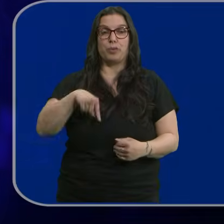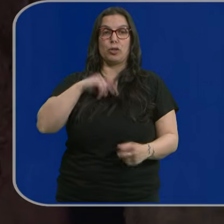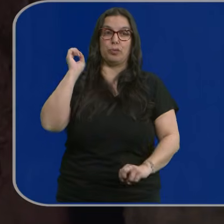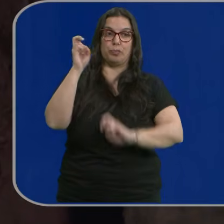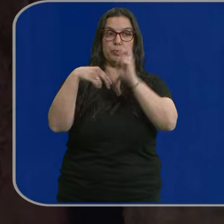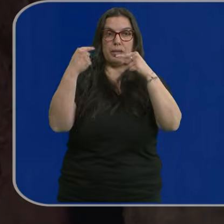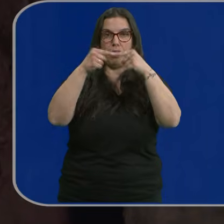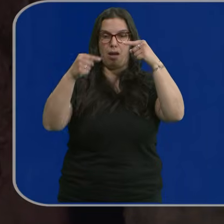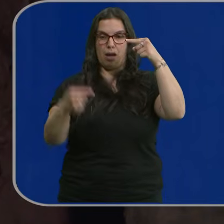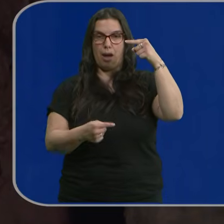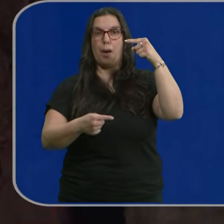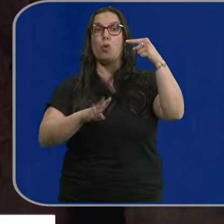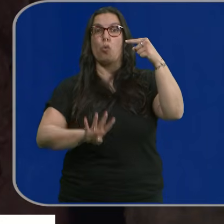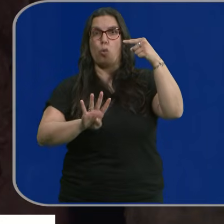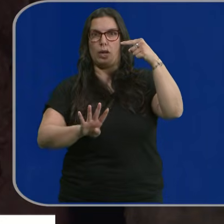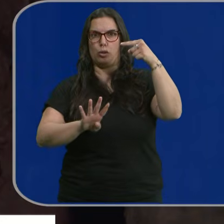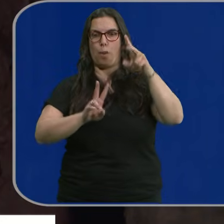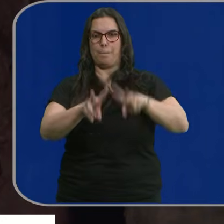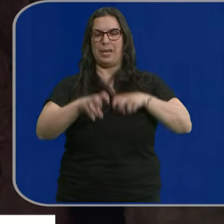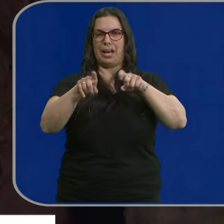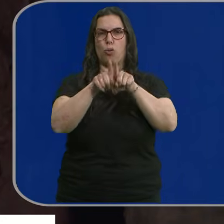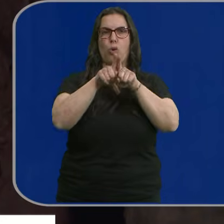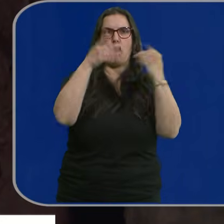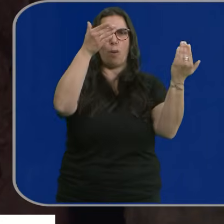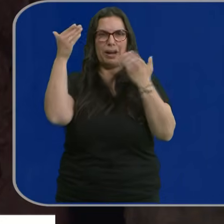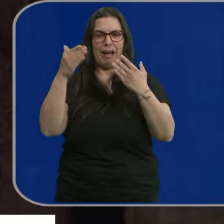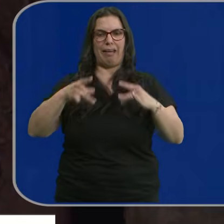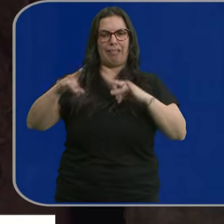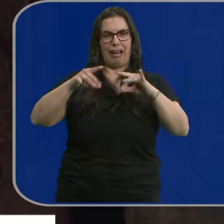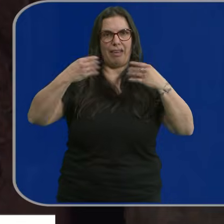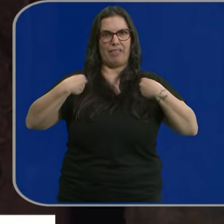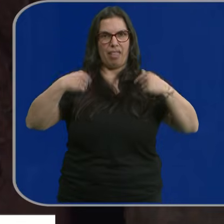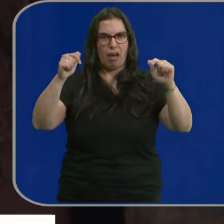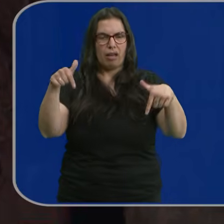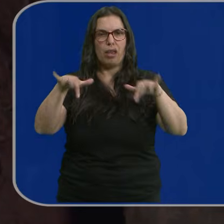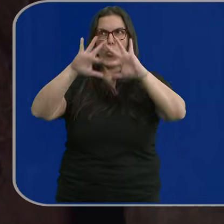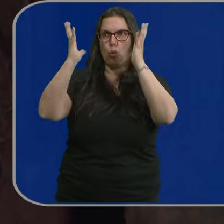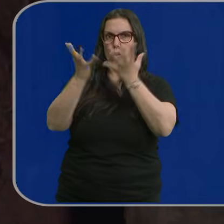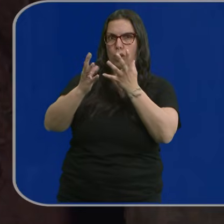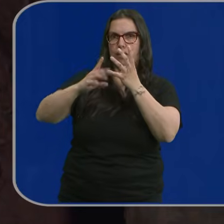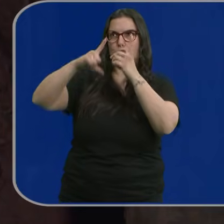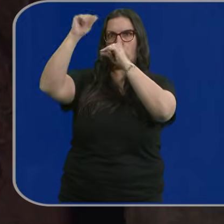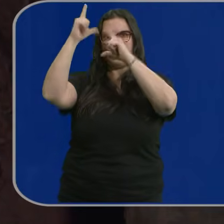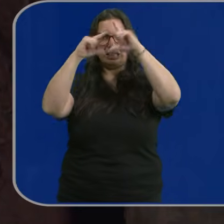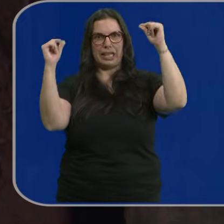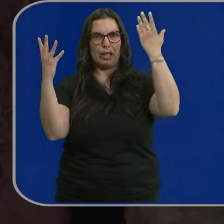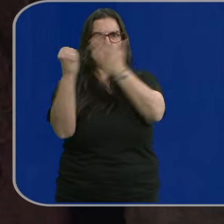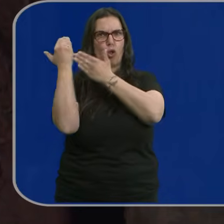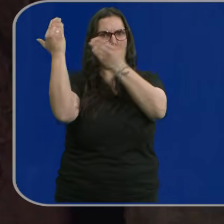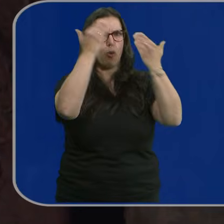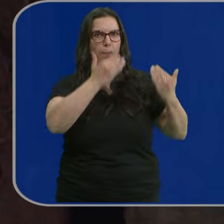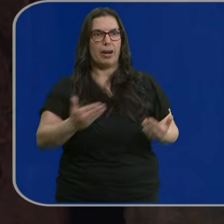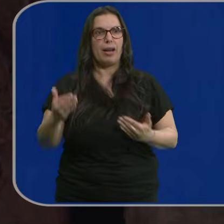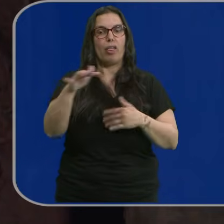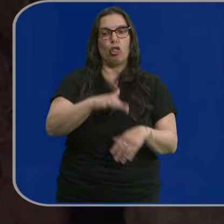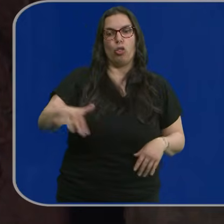nivel -4 de la mina, haciendo un homenaje a la tierra, a la vida en la tierra, al universo, a las estrellas. Todo esto